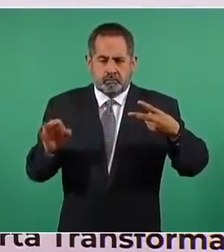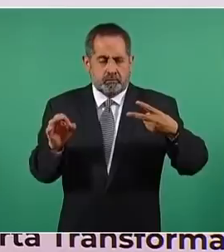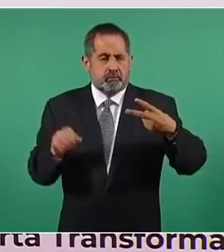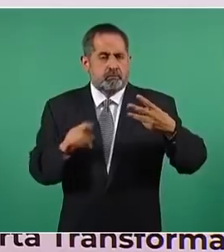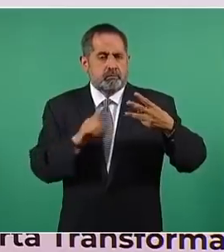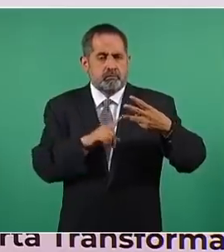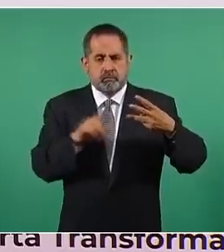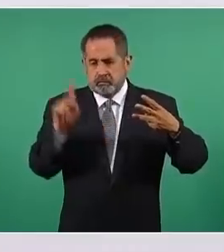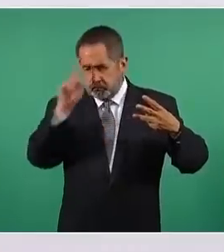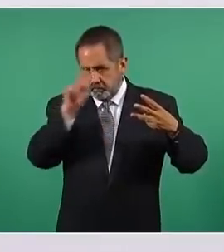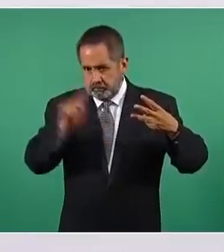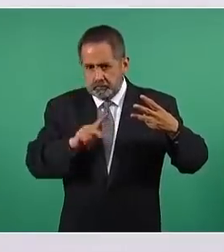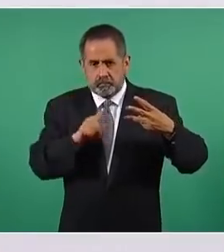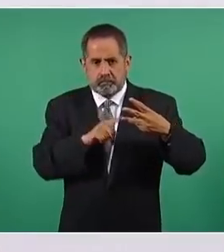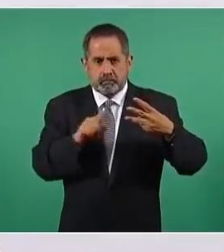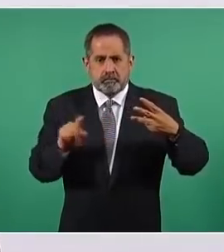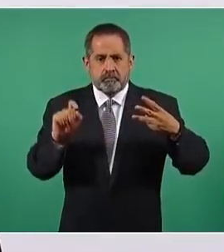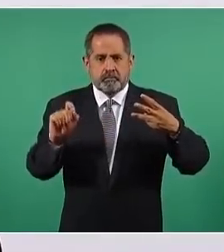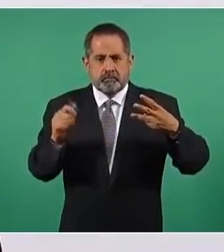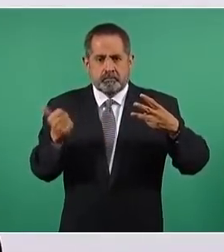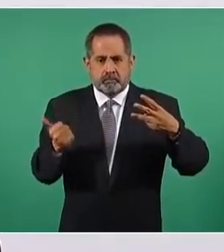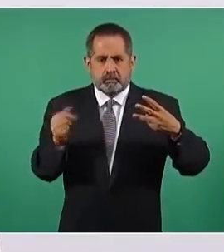23.9%. Peor,